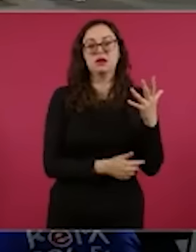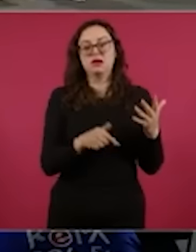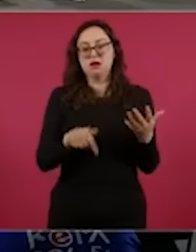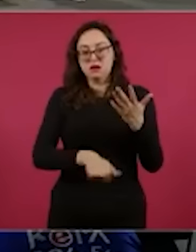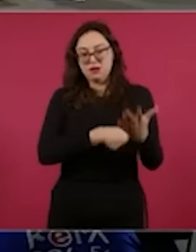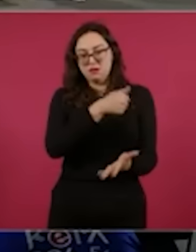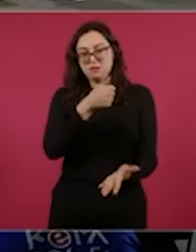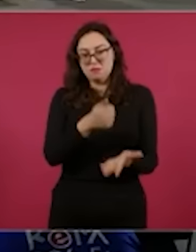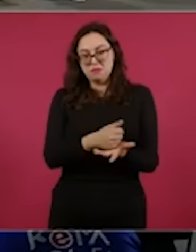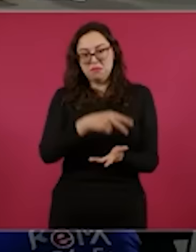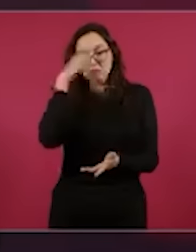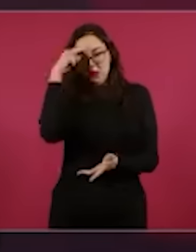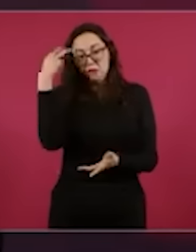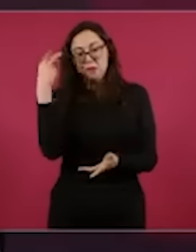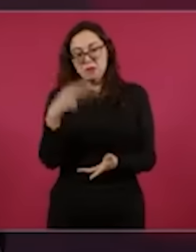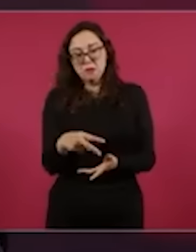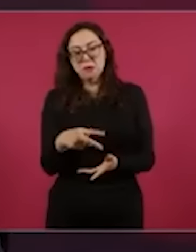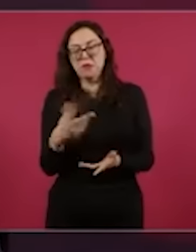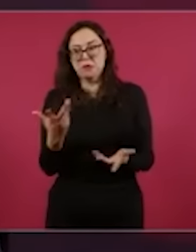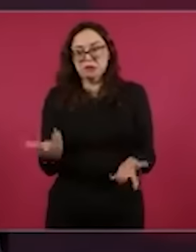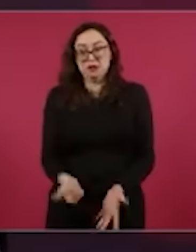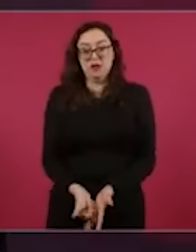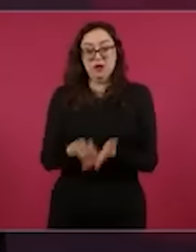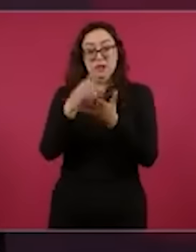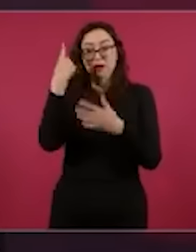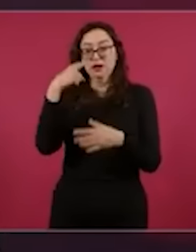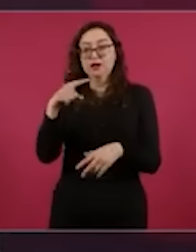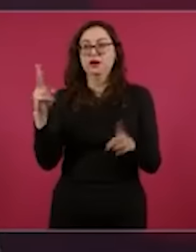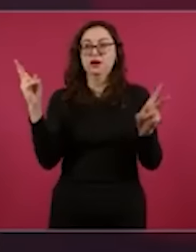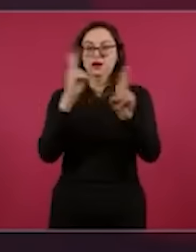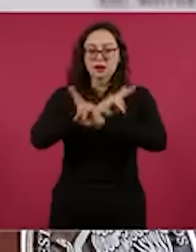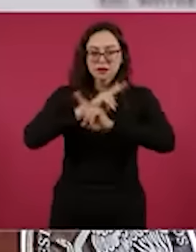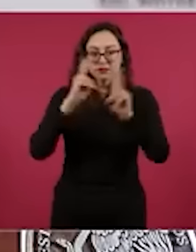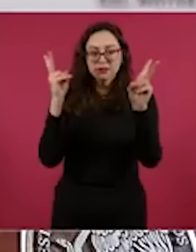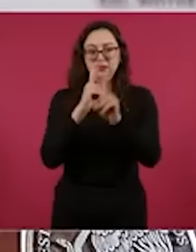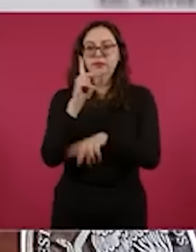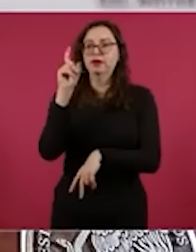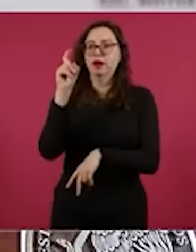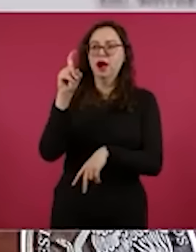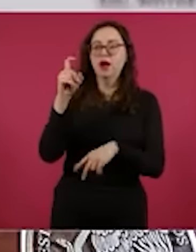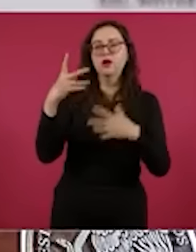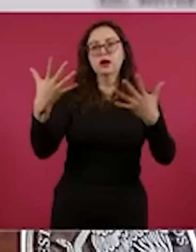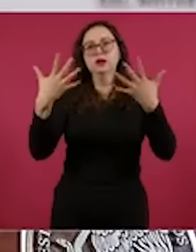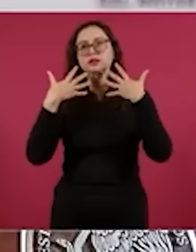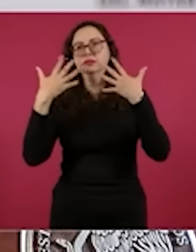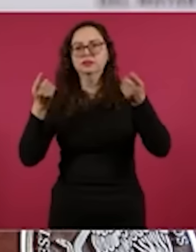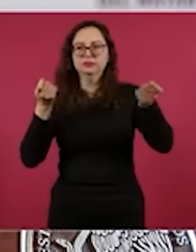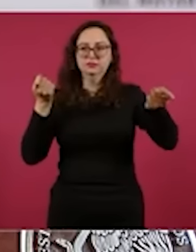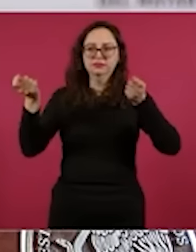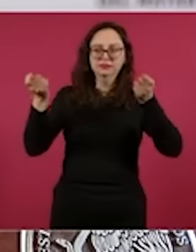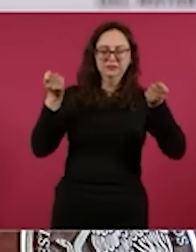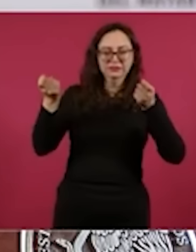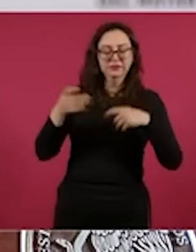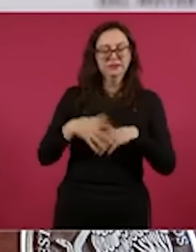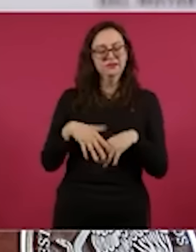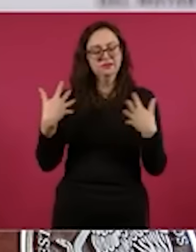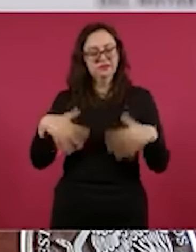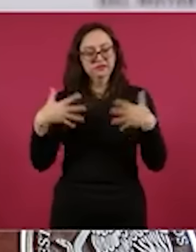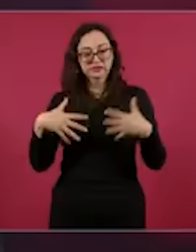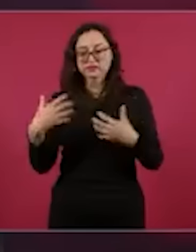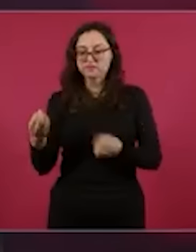México ofrece oxígeno, agua y clima templado. Es uno de los grandes